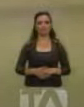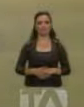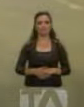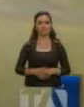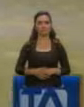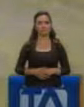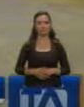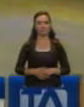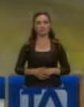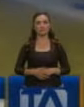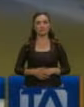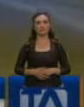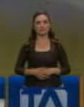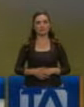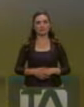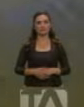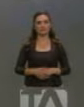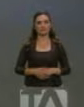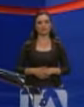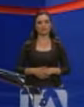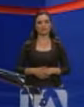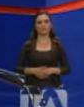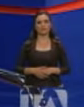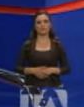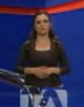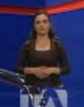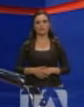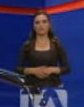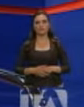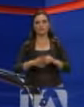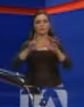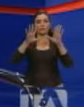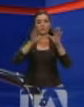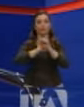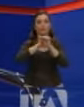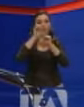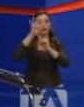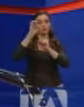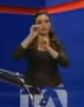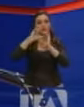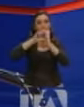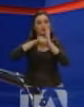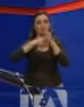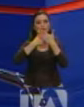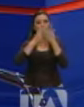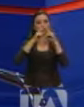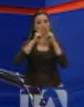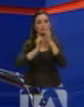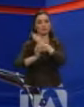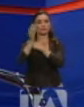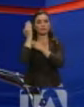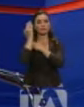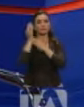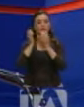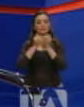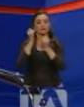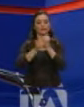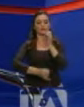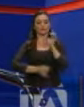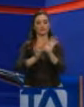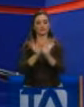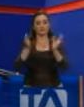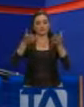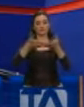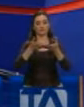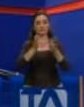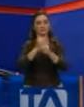invisibles, Nelson Carrera, 24 horas. 8 de la mañana con 40 minutos. Conozca la historia de los últimos paileros.